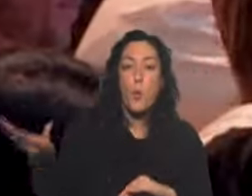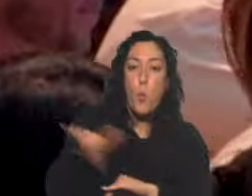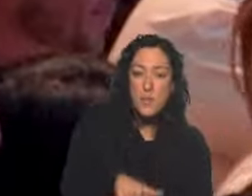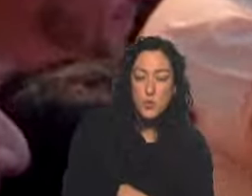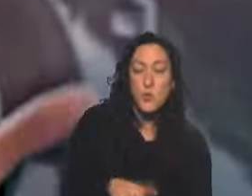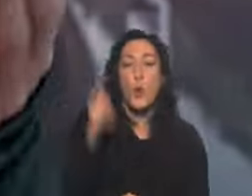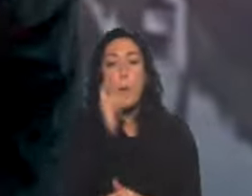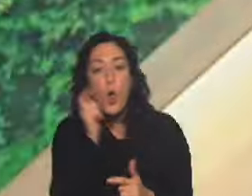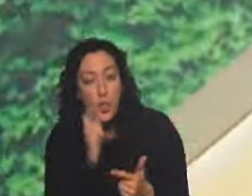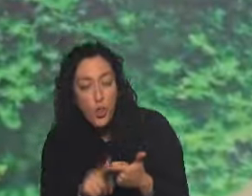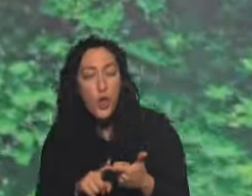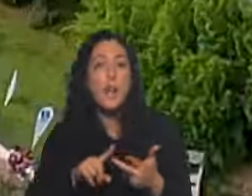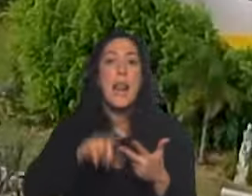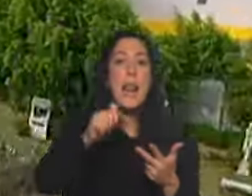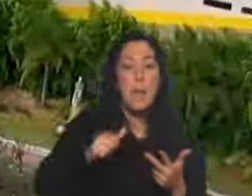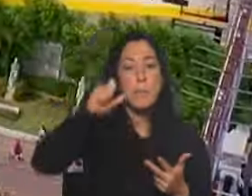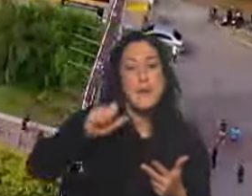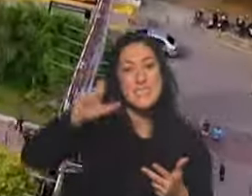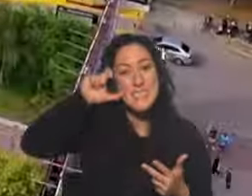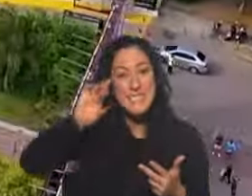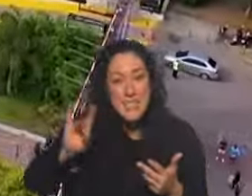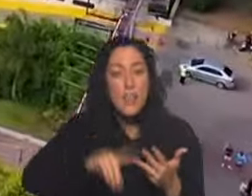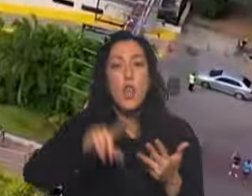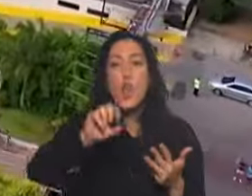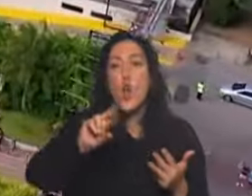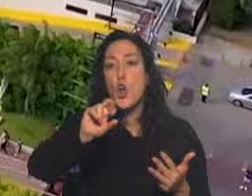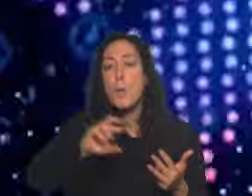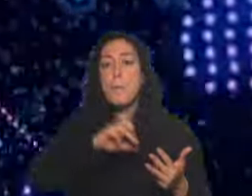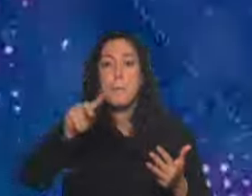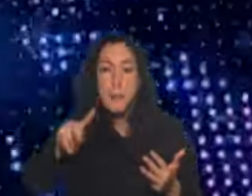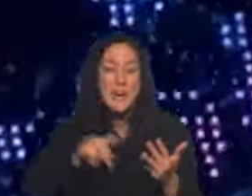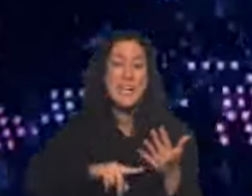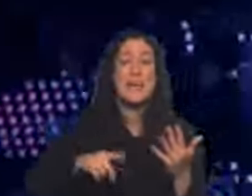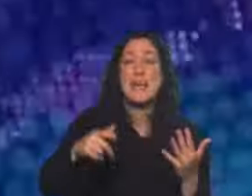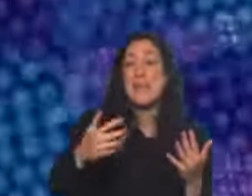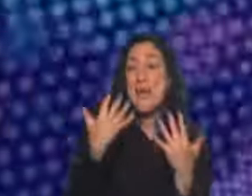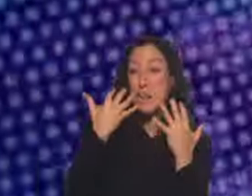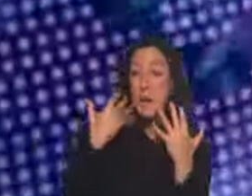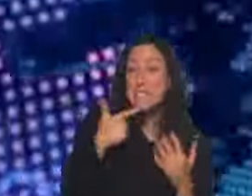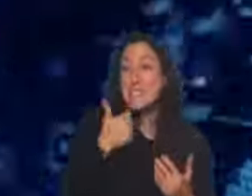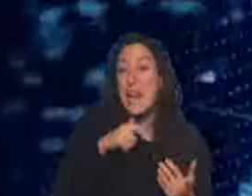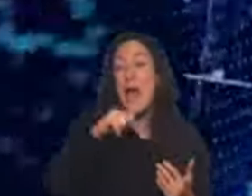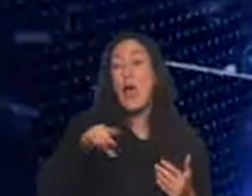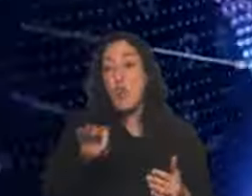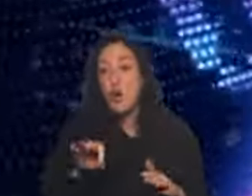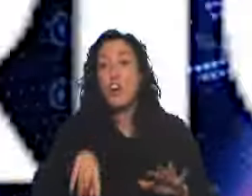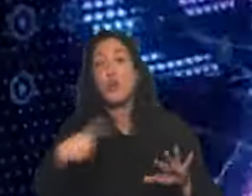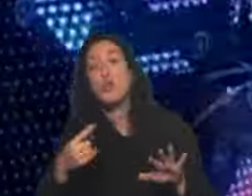Comodoro Rivadavia, La Merced, el complejo Loro Park, las Termas del Salado y el Trapiche.